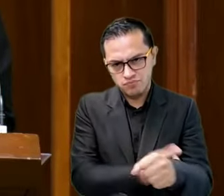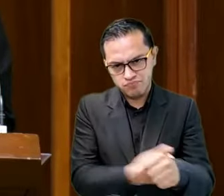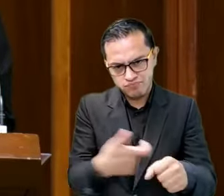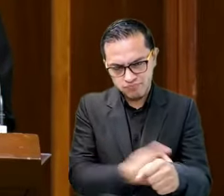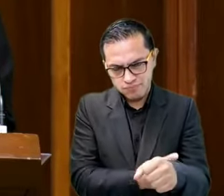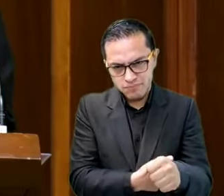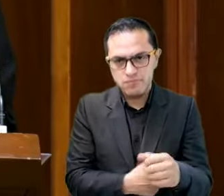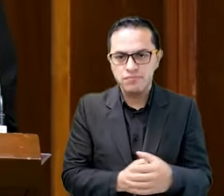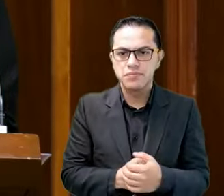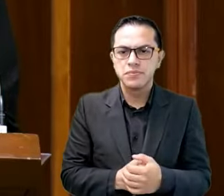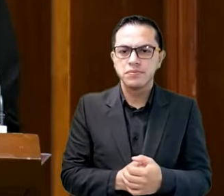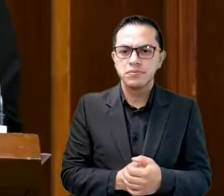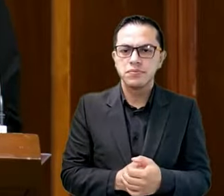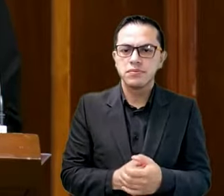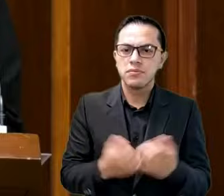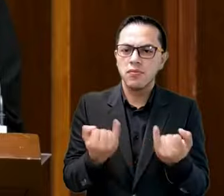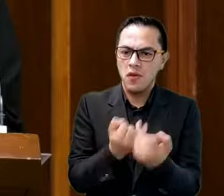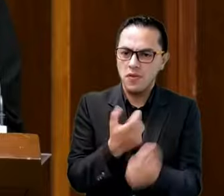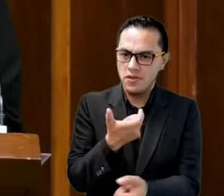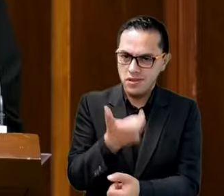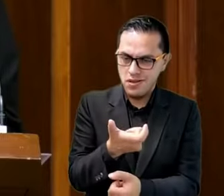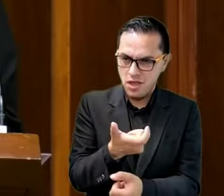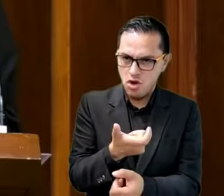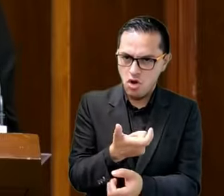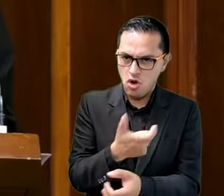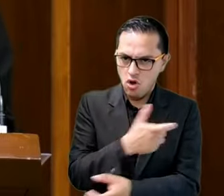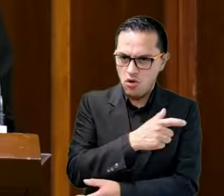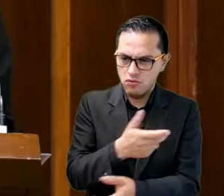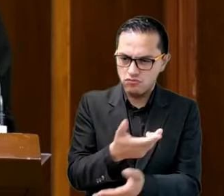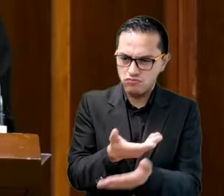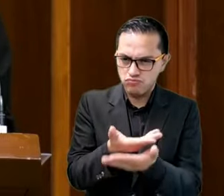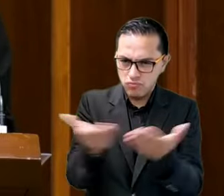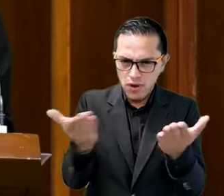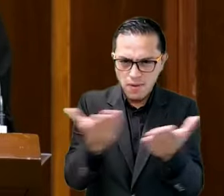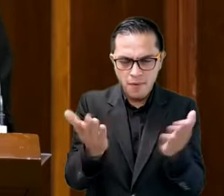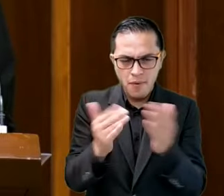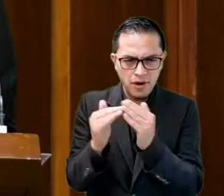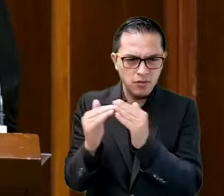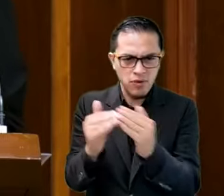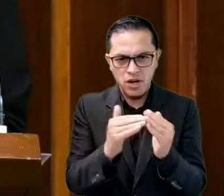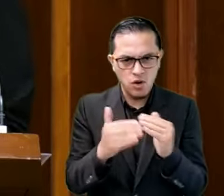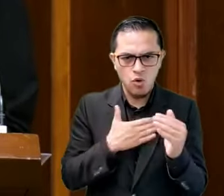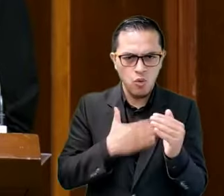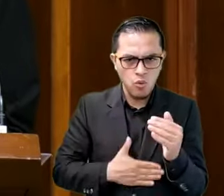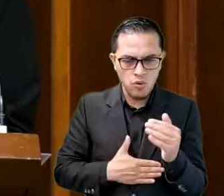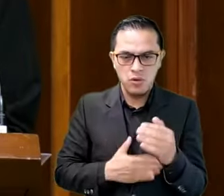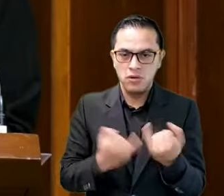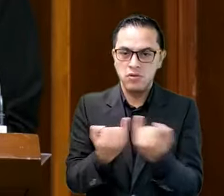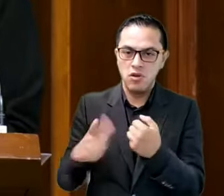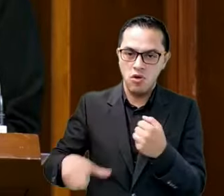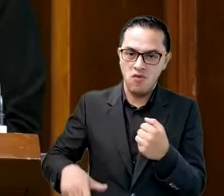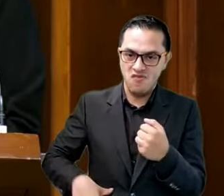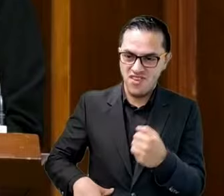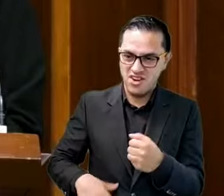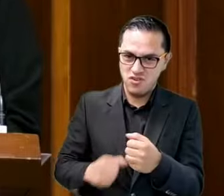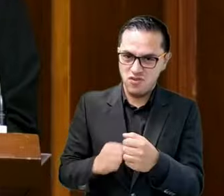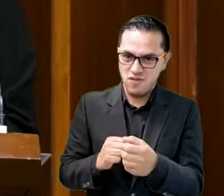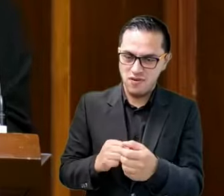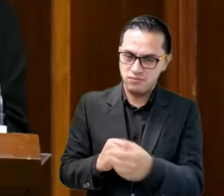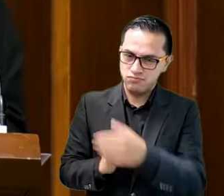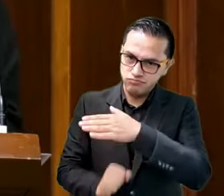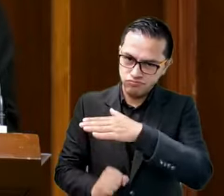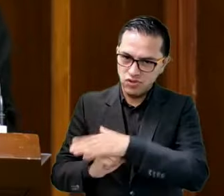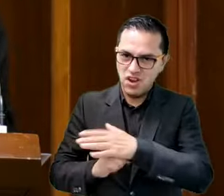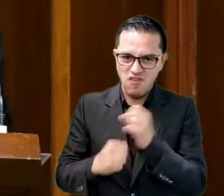redistribución justa de la el fortalecimiento del estado como garante de los derechos del pueblo y la